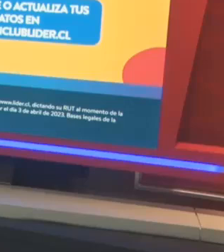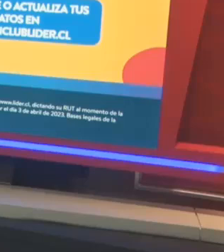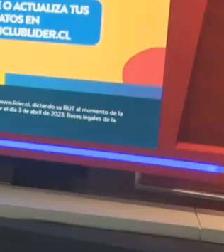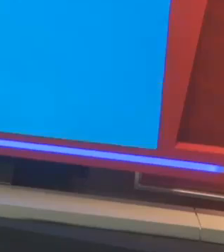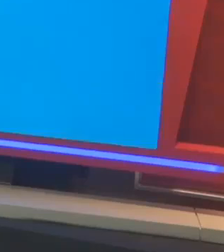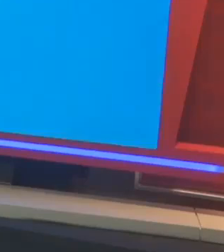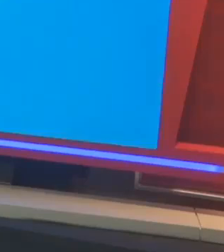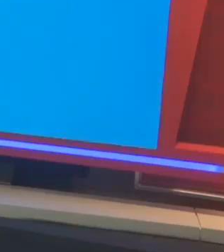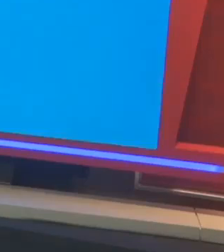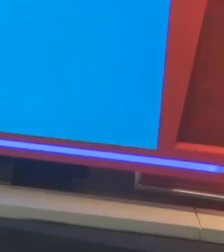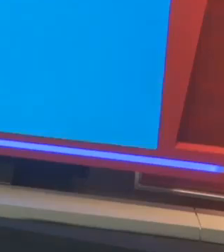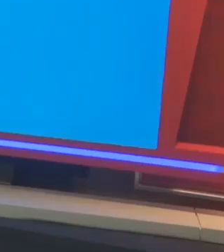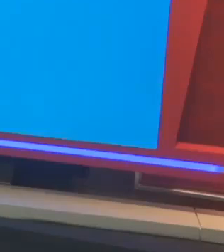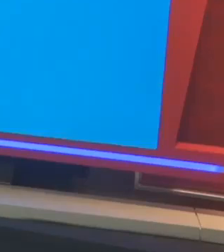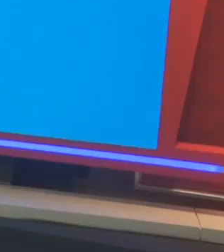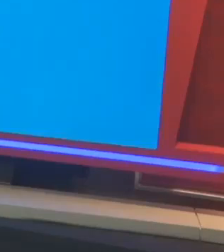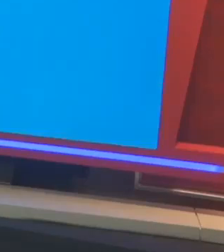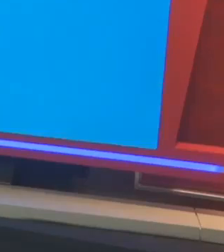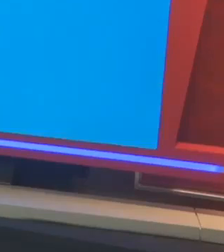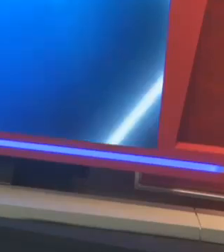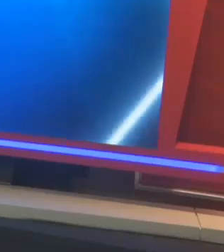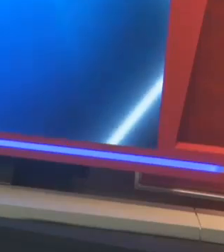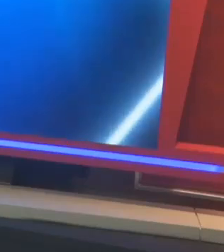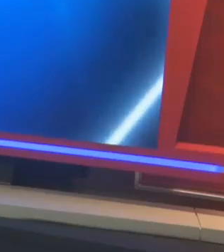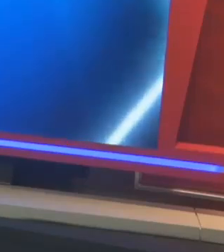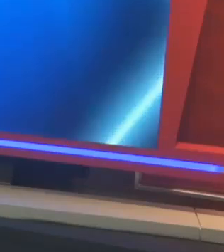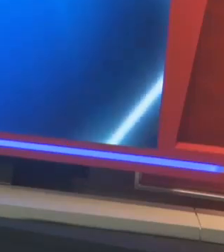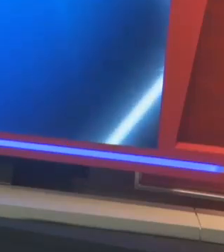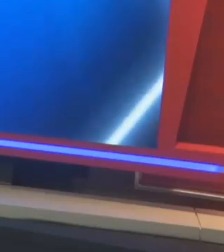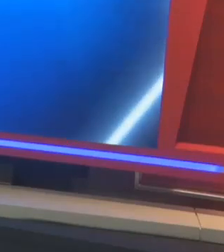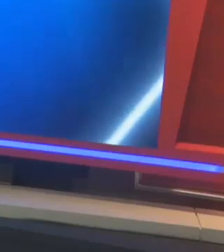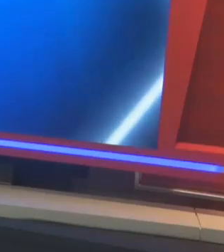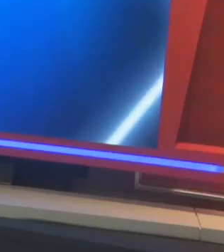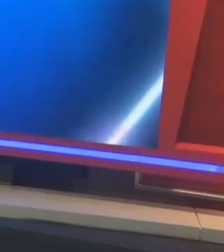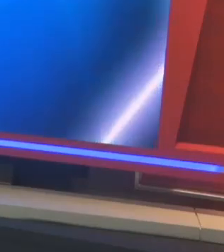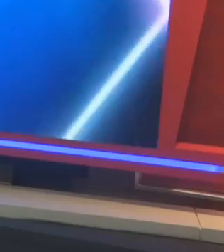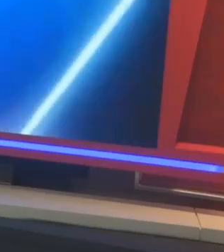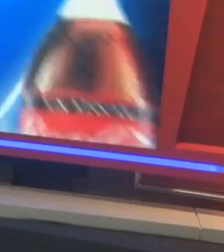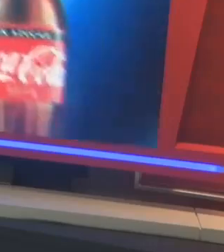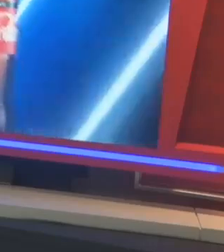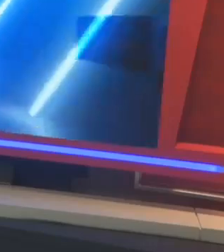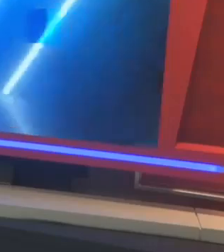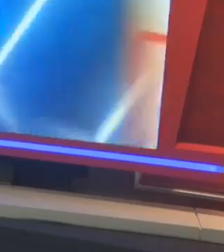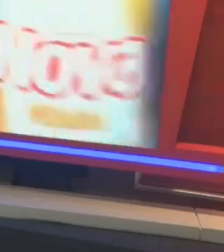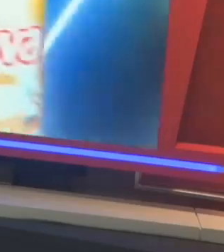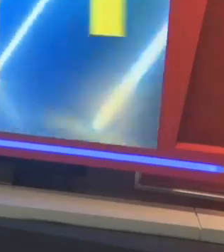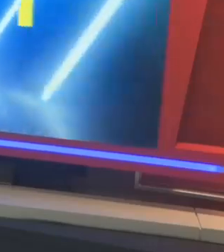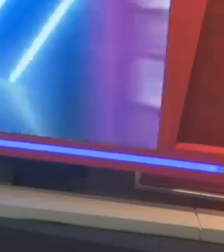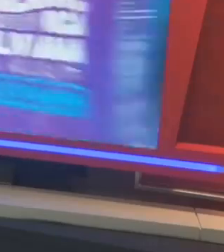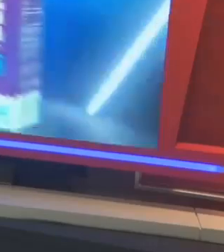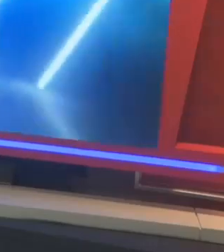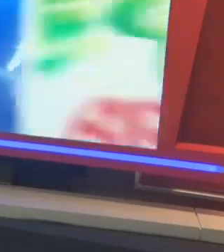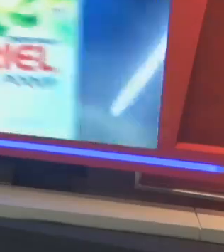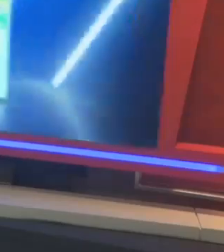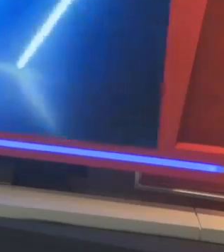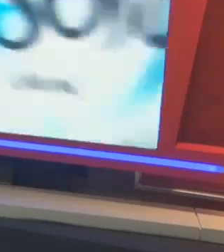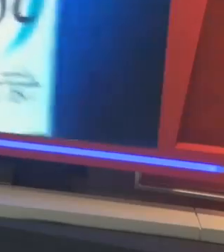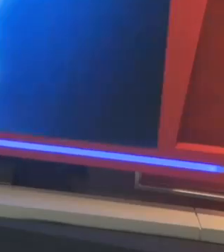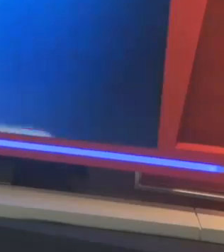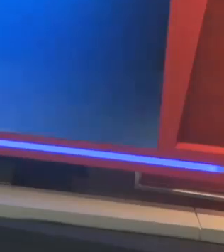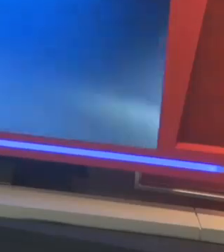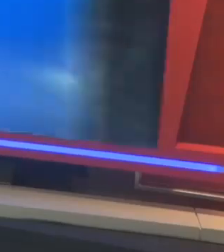no perdérselos, ¿no? Ya lo sabes, aprovecha y no te pierdas estos grandes ahorros de productos a 1000 de Líder.